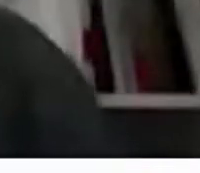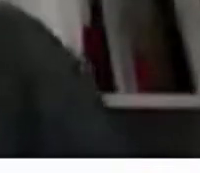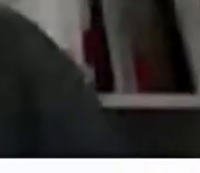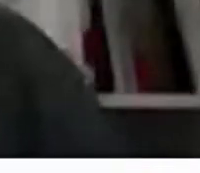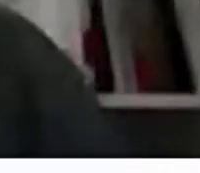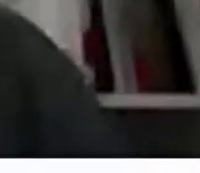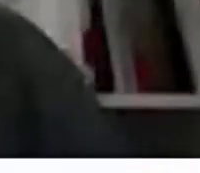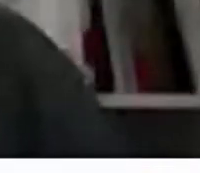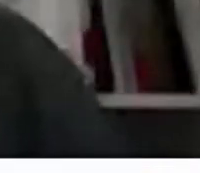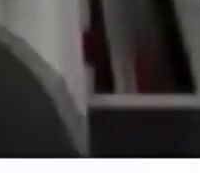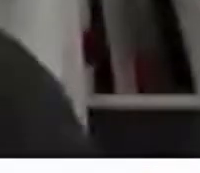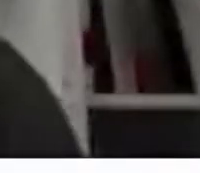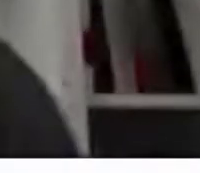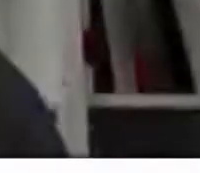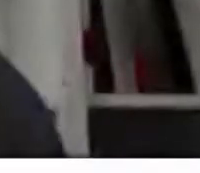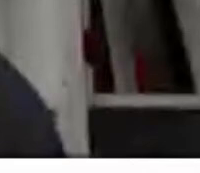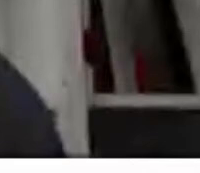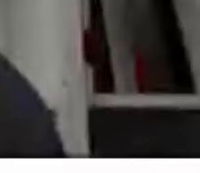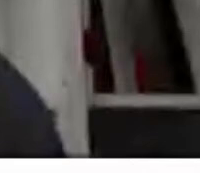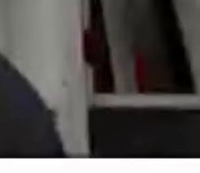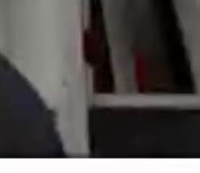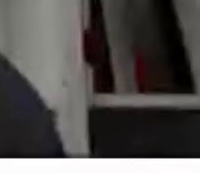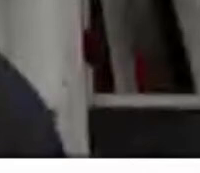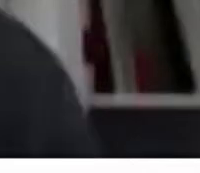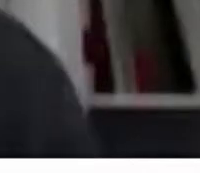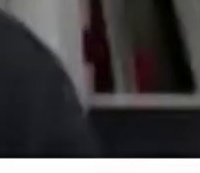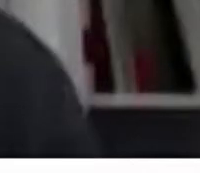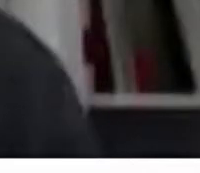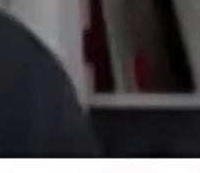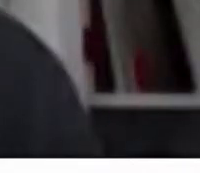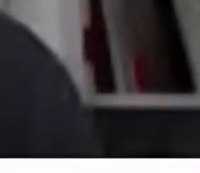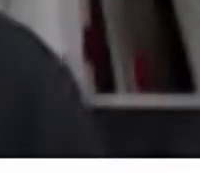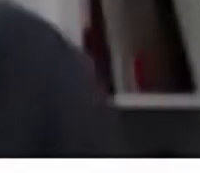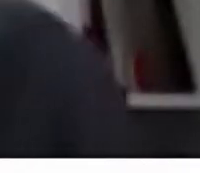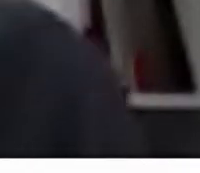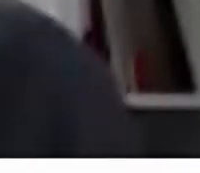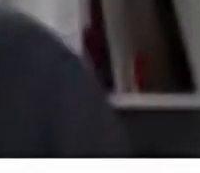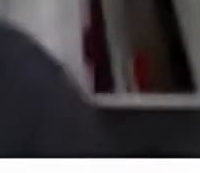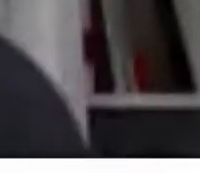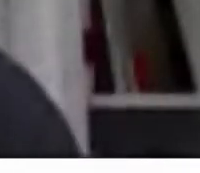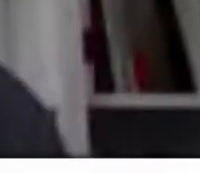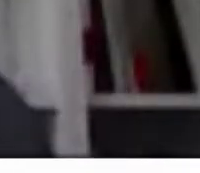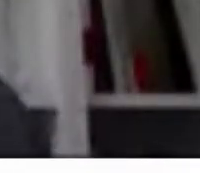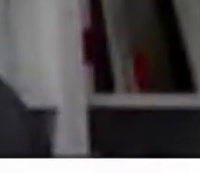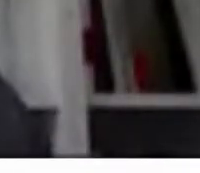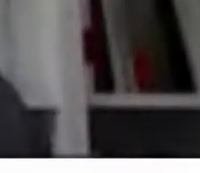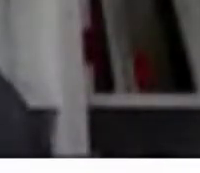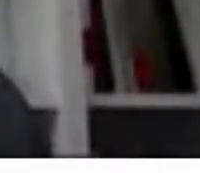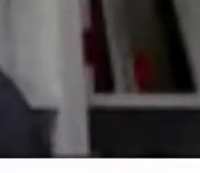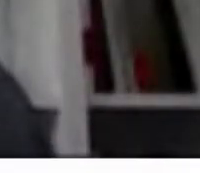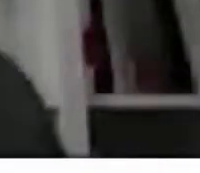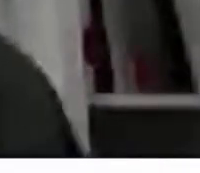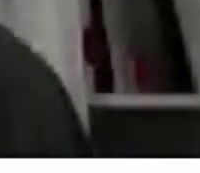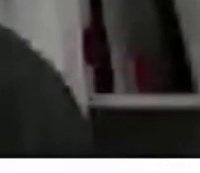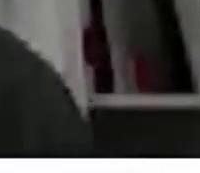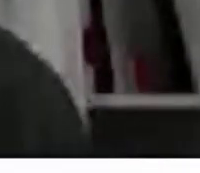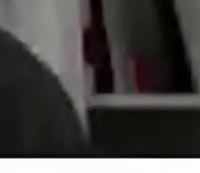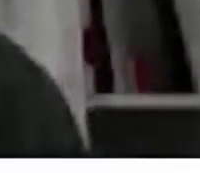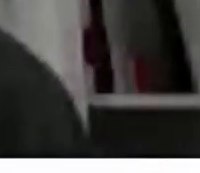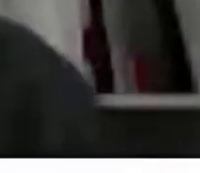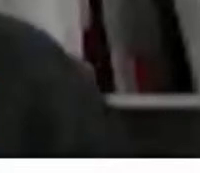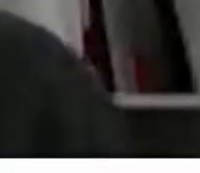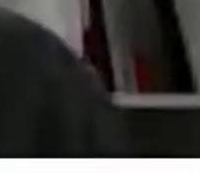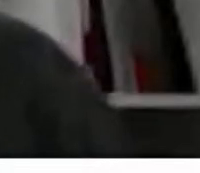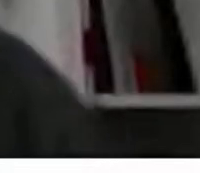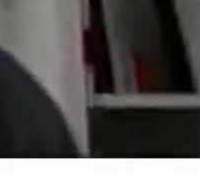consumo, bienes de uso, bienes alimenticios que les permita subsistir. Tenemos un 50% de la economía precaria, y